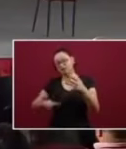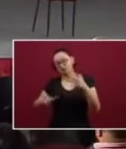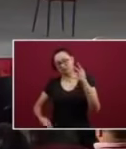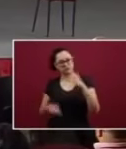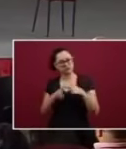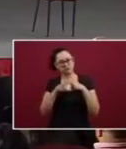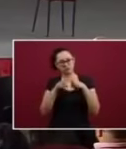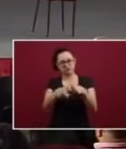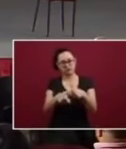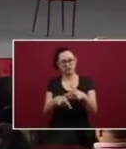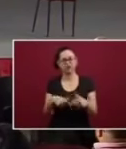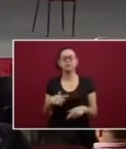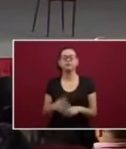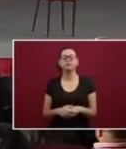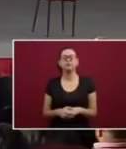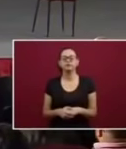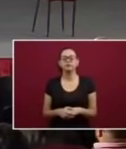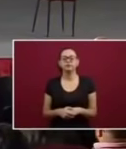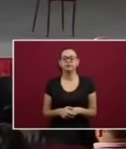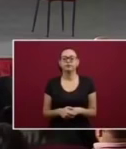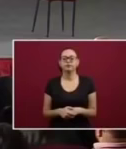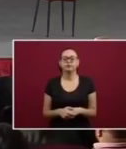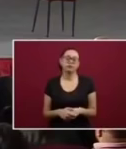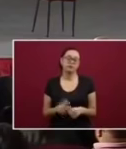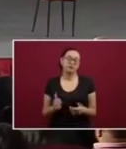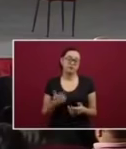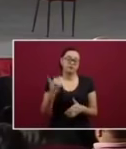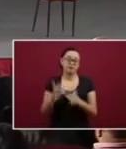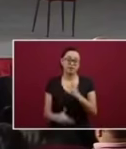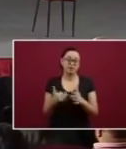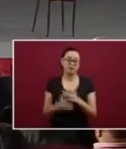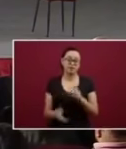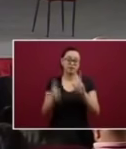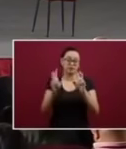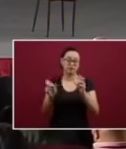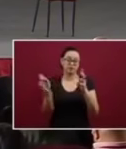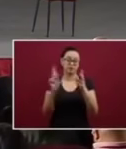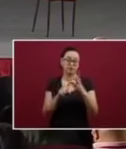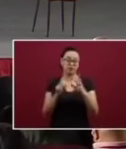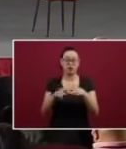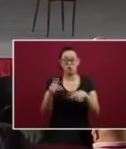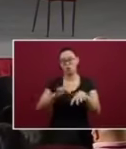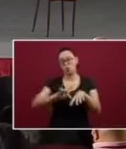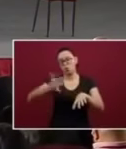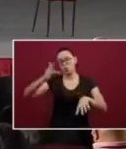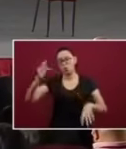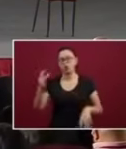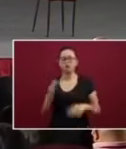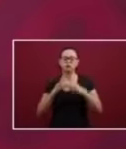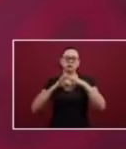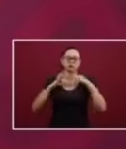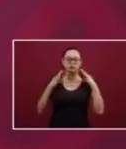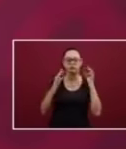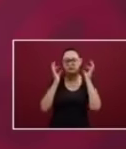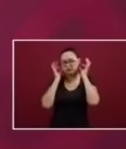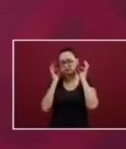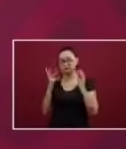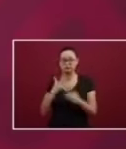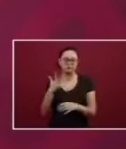etcétera, o tiene bajo su resguardo producto de procedimientos judiciales o mercantiles? ¿Se puede hablar ahí de